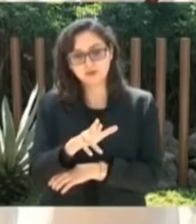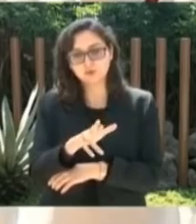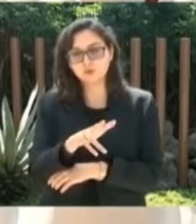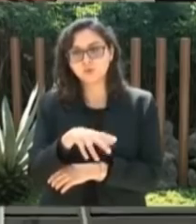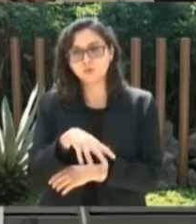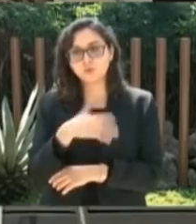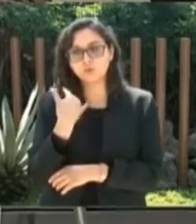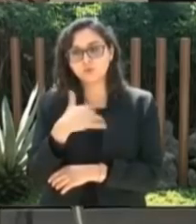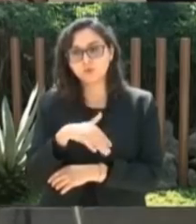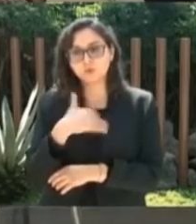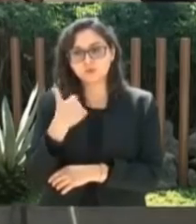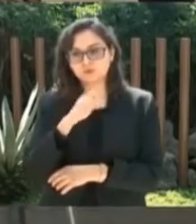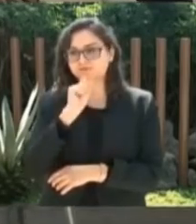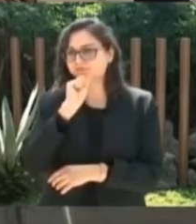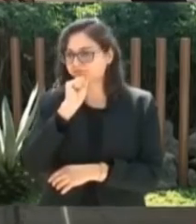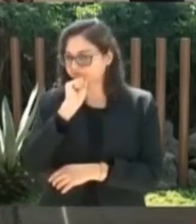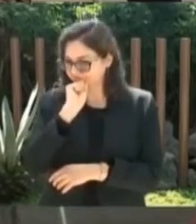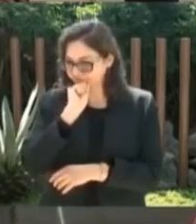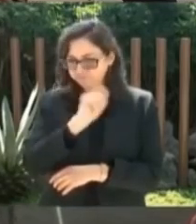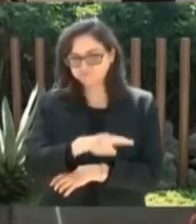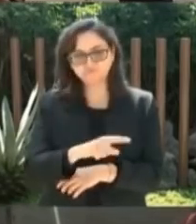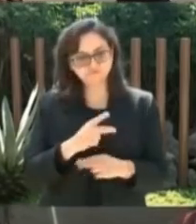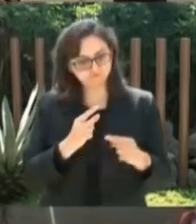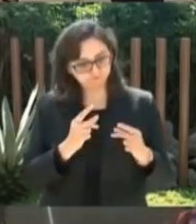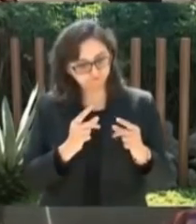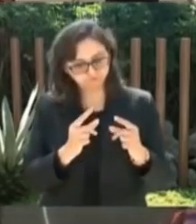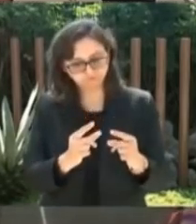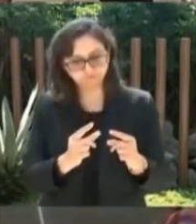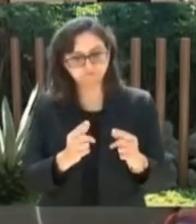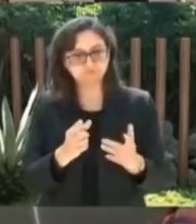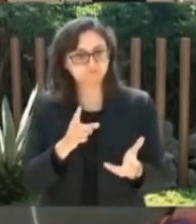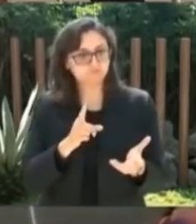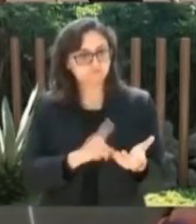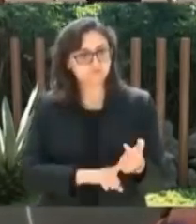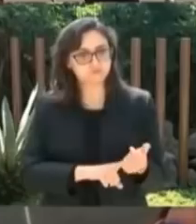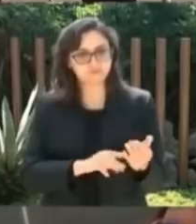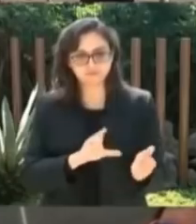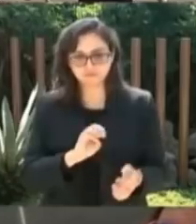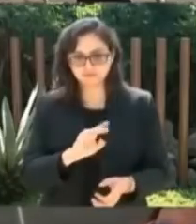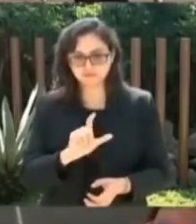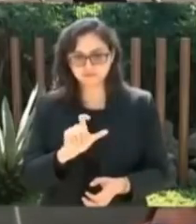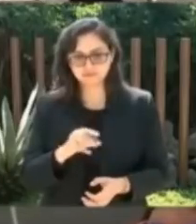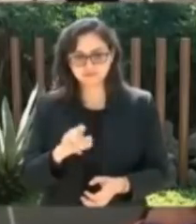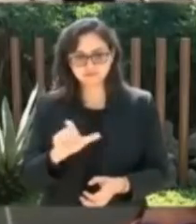es también un activo del Colegio de México, del país.